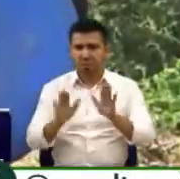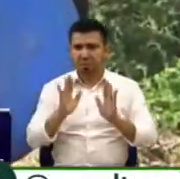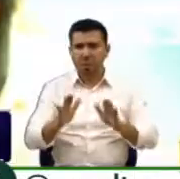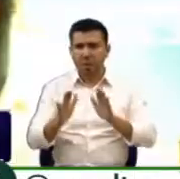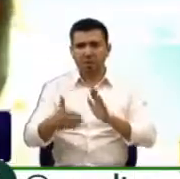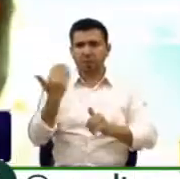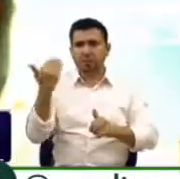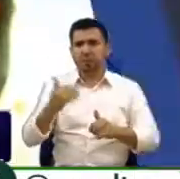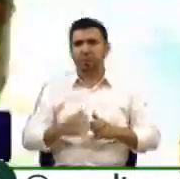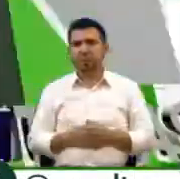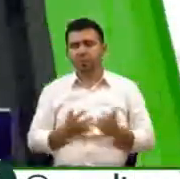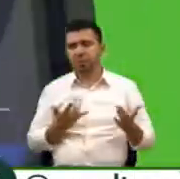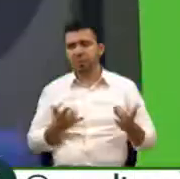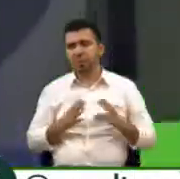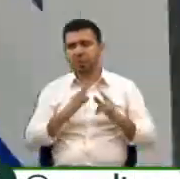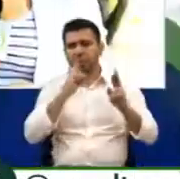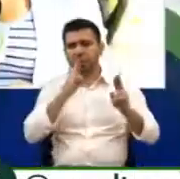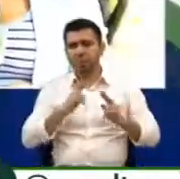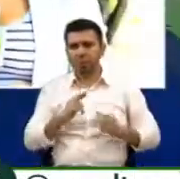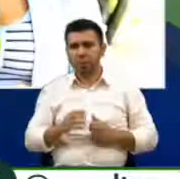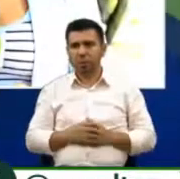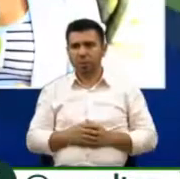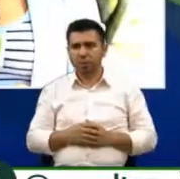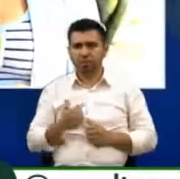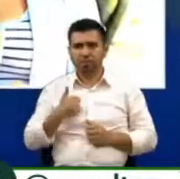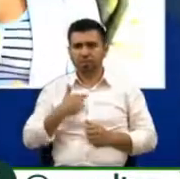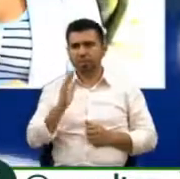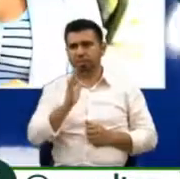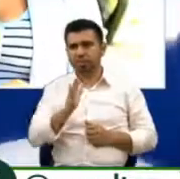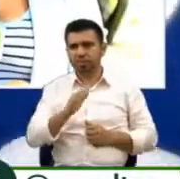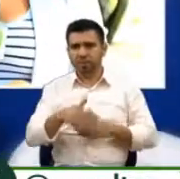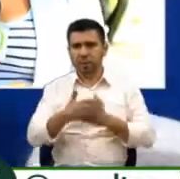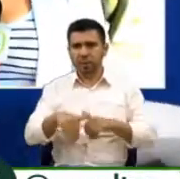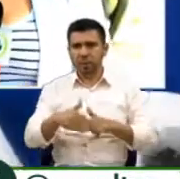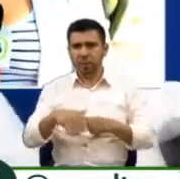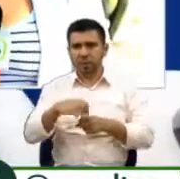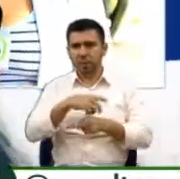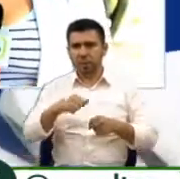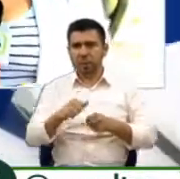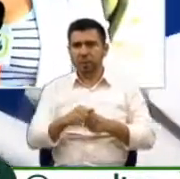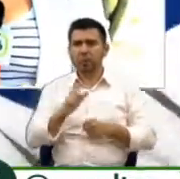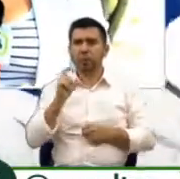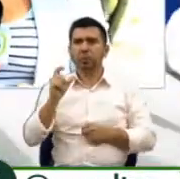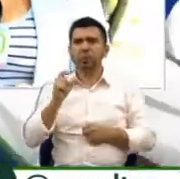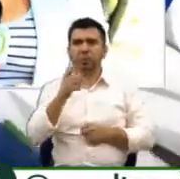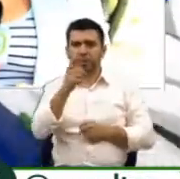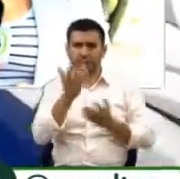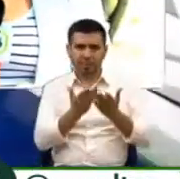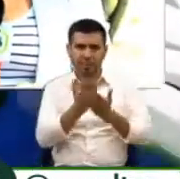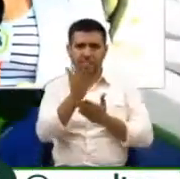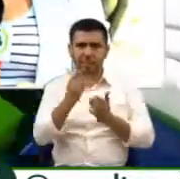que ellos tanto esperan. Yo me despido desde la Diagonal Santander, acá en Cúcuta. Sigan ustedes con más noticias en estudio. Muy buenas tardes. Astrid, gracias.